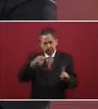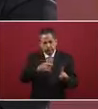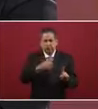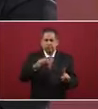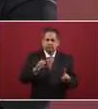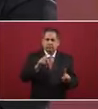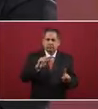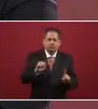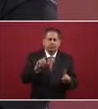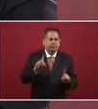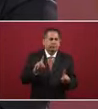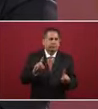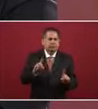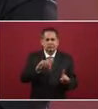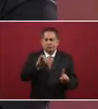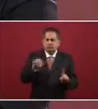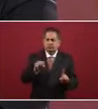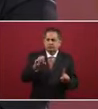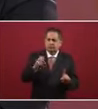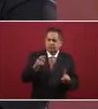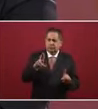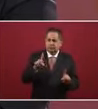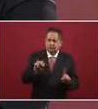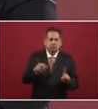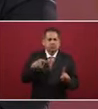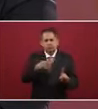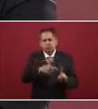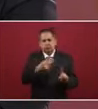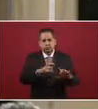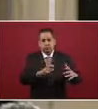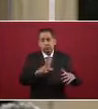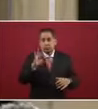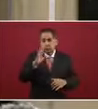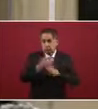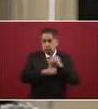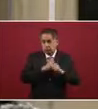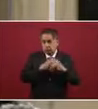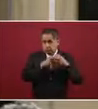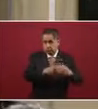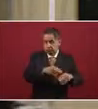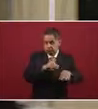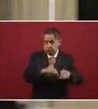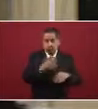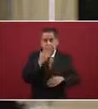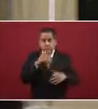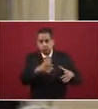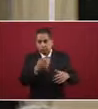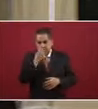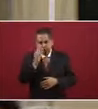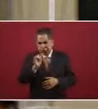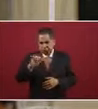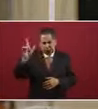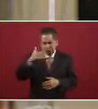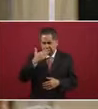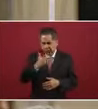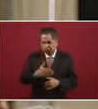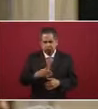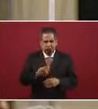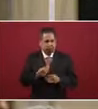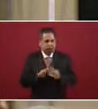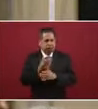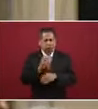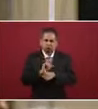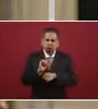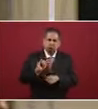CEDART, José Eduardo Pearson, que tiene 40 años operando en Sonora. Es una escuela de excelencia, de donde sale mucho